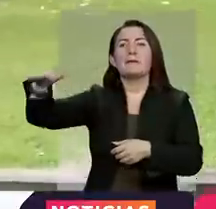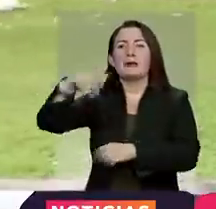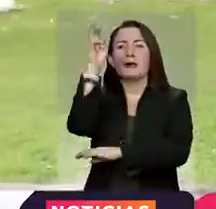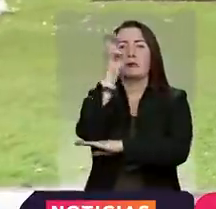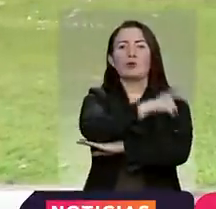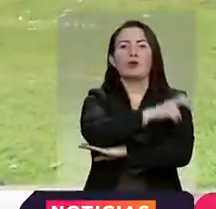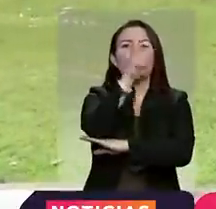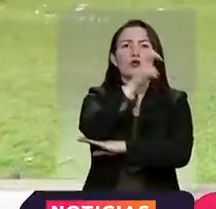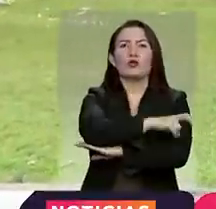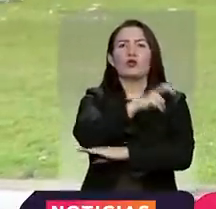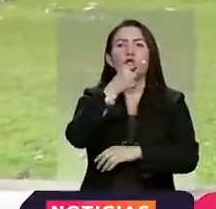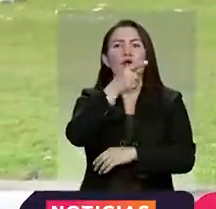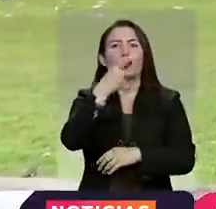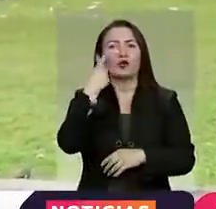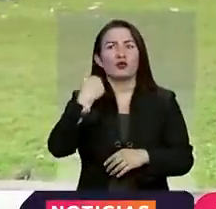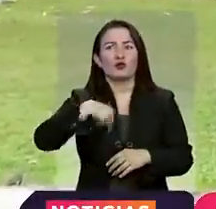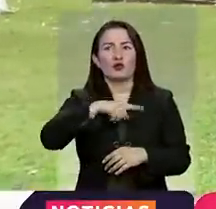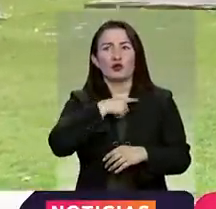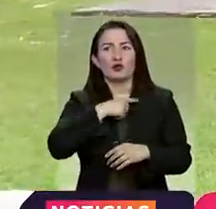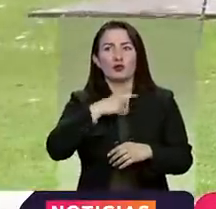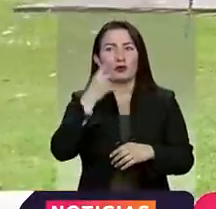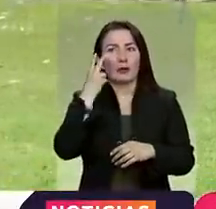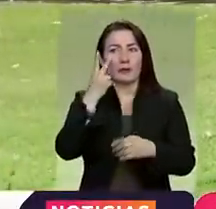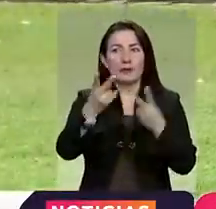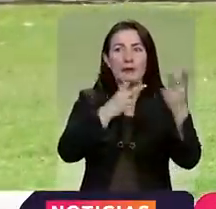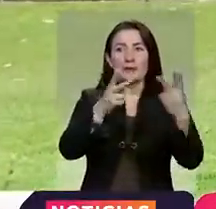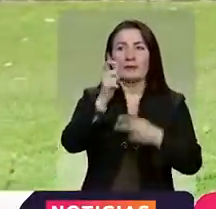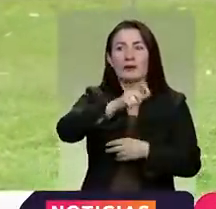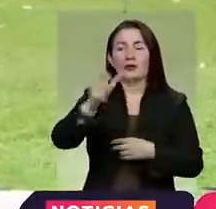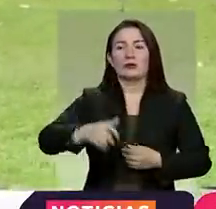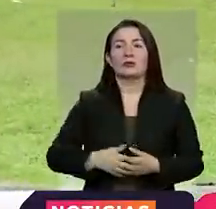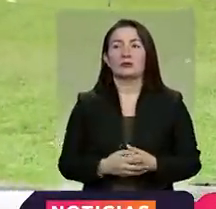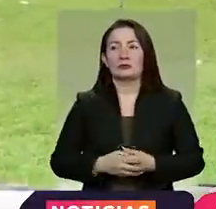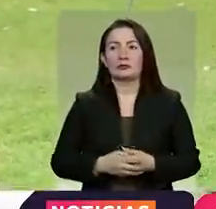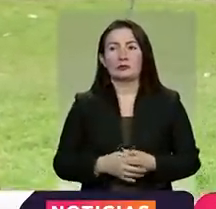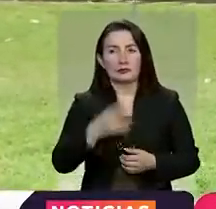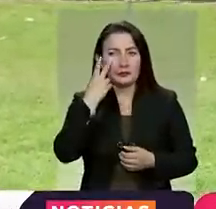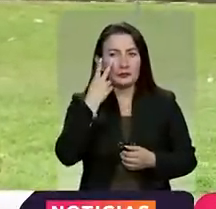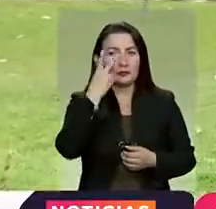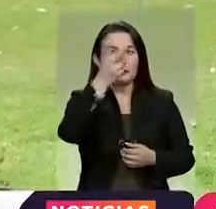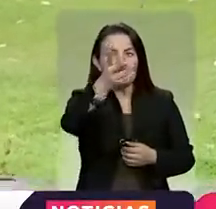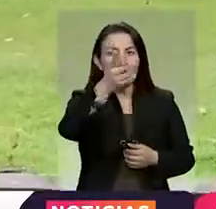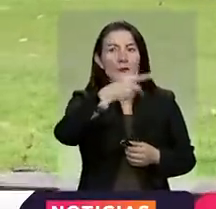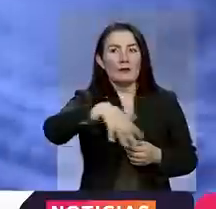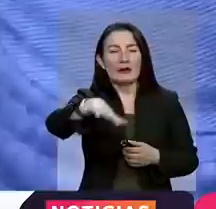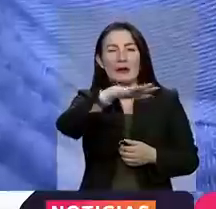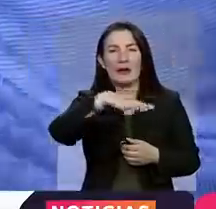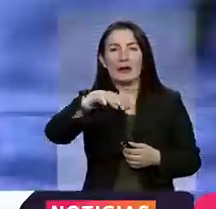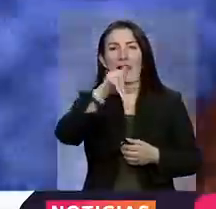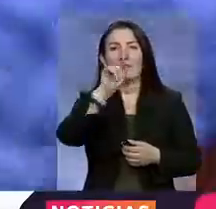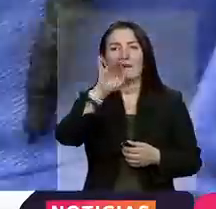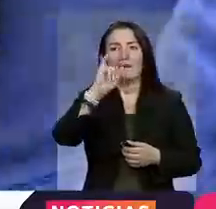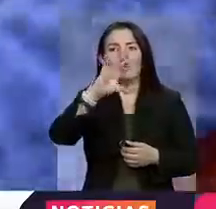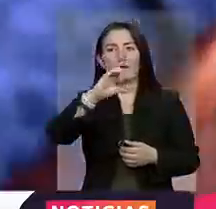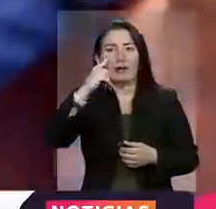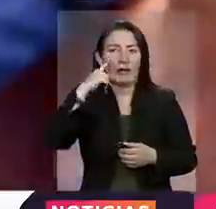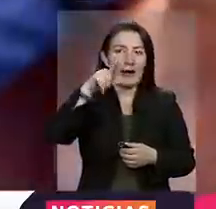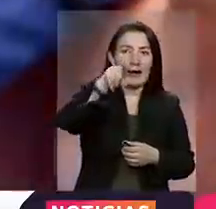el lado de donde están la gente de blanco. De allá de ese lado salieron las balas. Salieron de